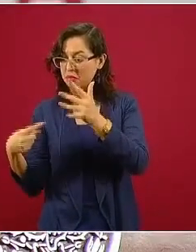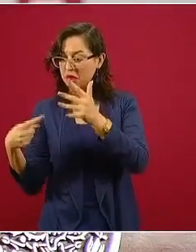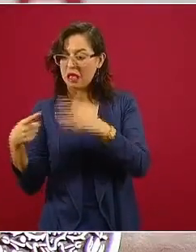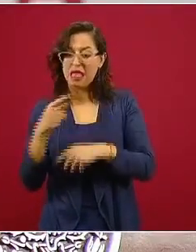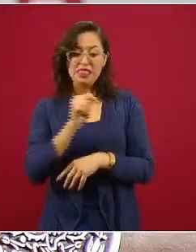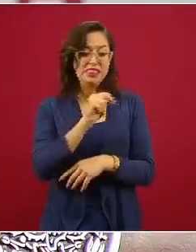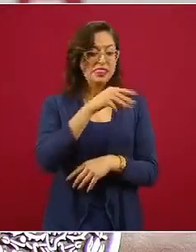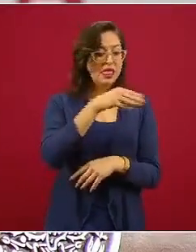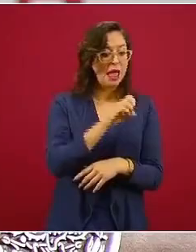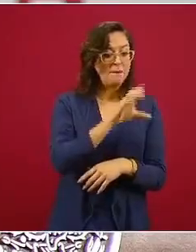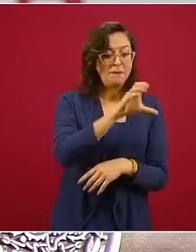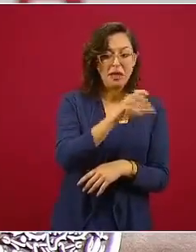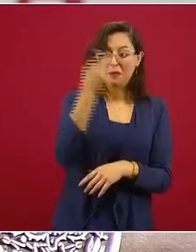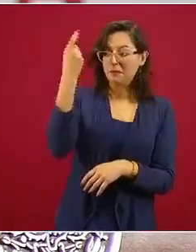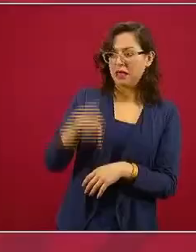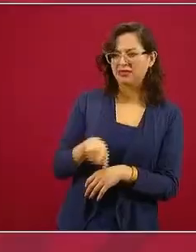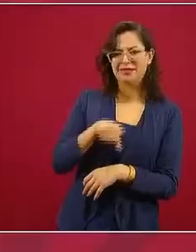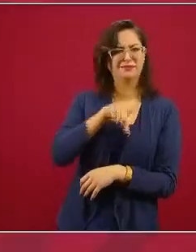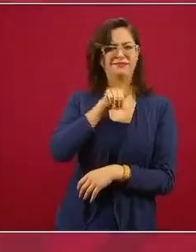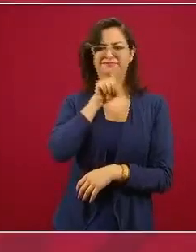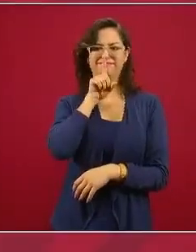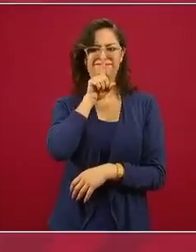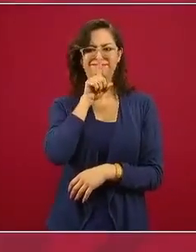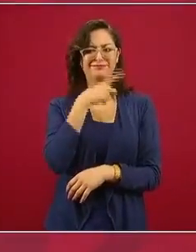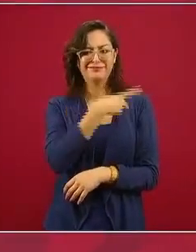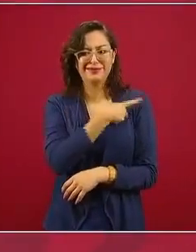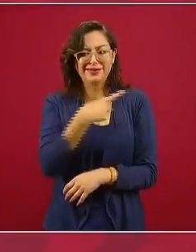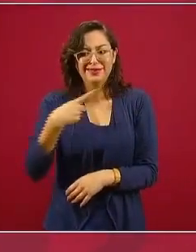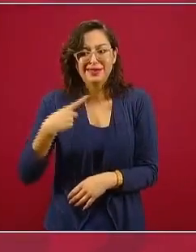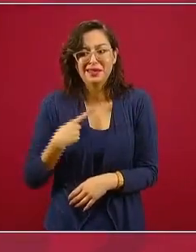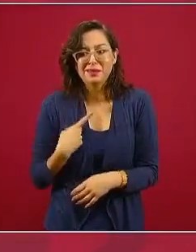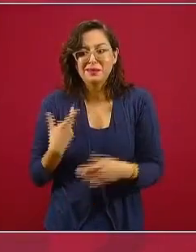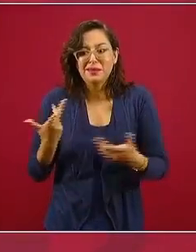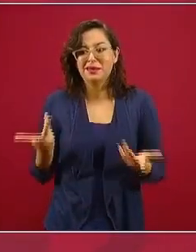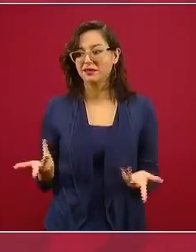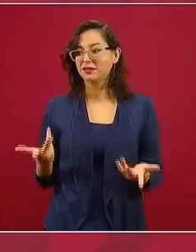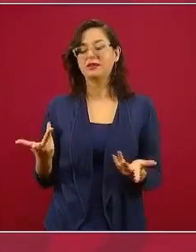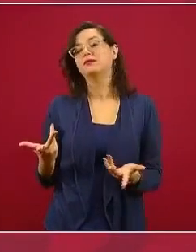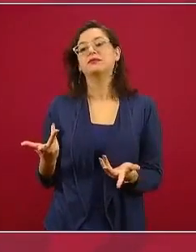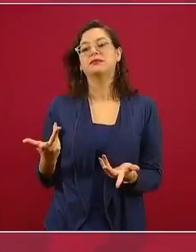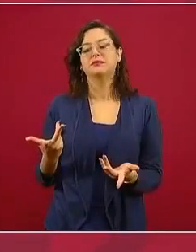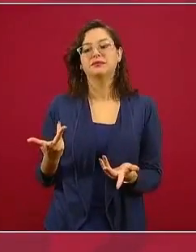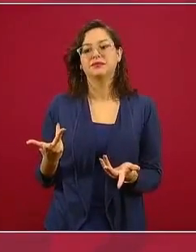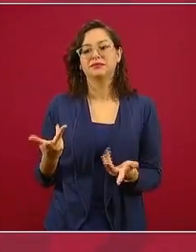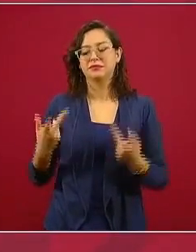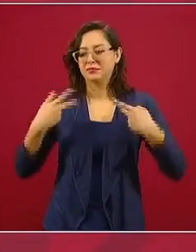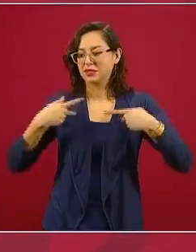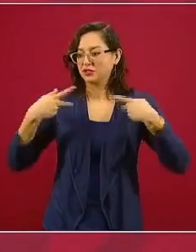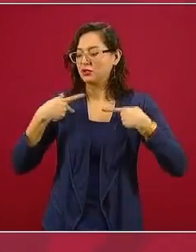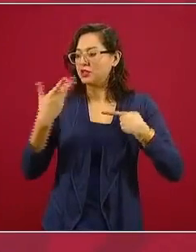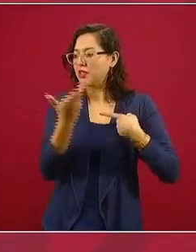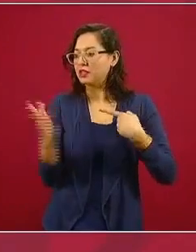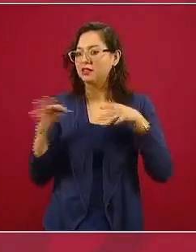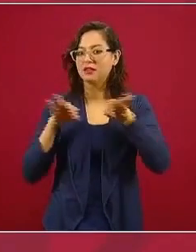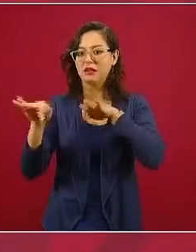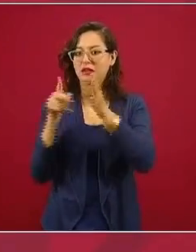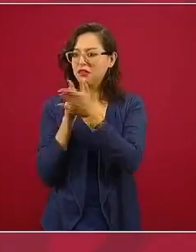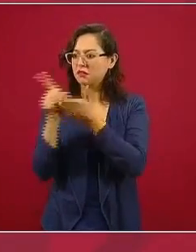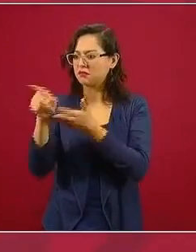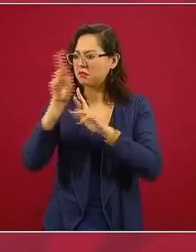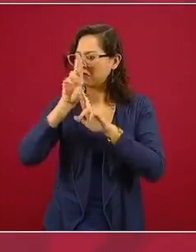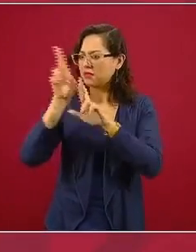Que se respeten los derechos de los trabajadores. Pues imaginen un gobierno que no quiera que se respeten los derechos de los